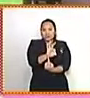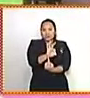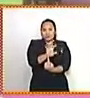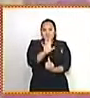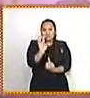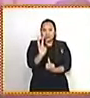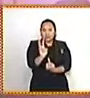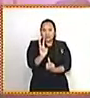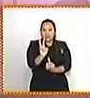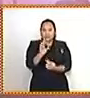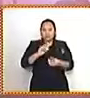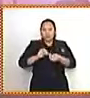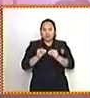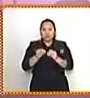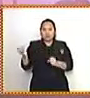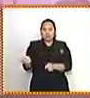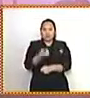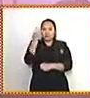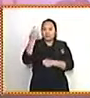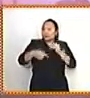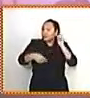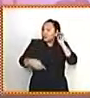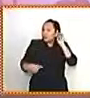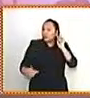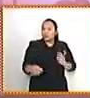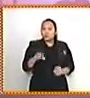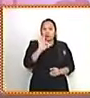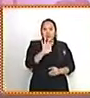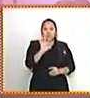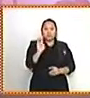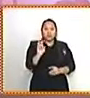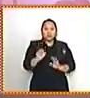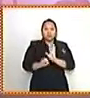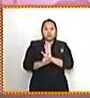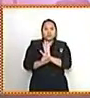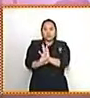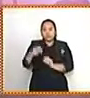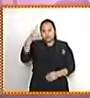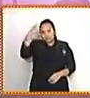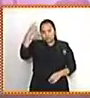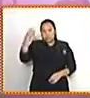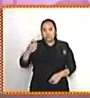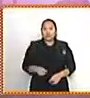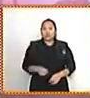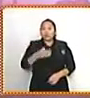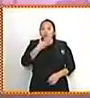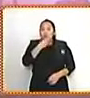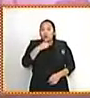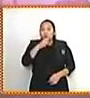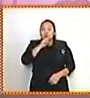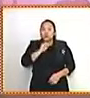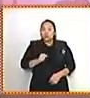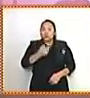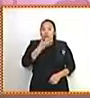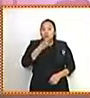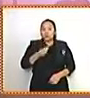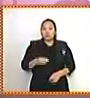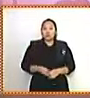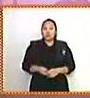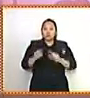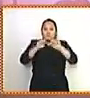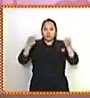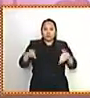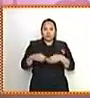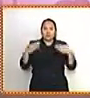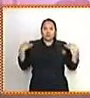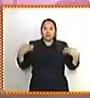7. El número ganador para la vida es el 97 con su símbolo de sueños viejito. En el cuadro del cuerpo lo pueden ubicar en la rodilla